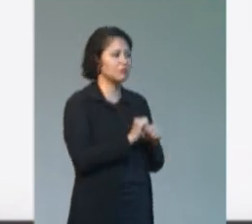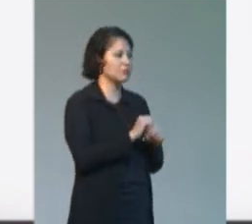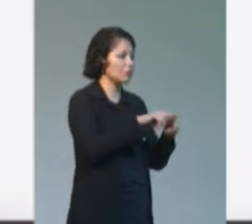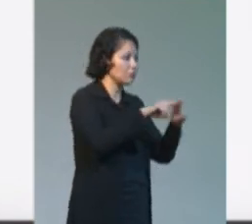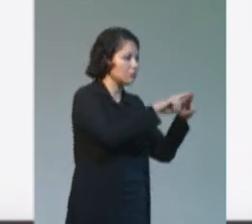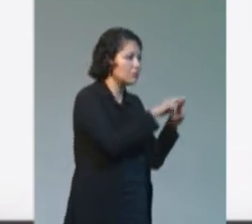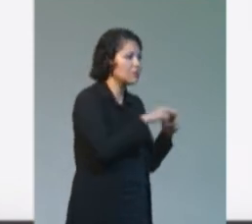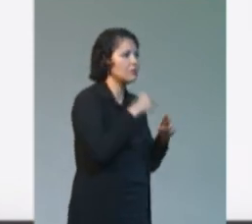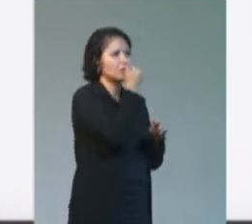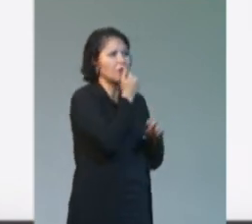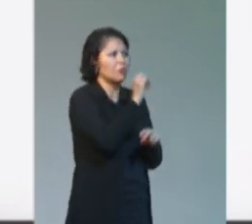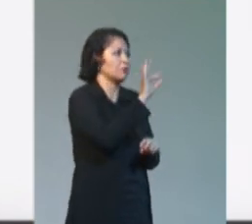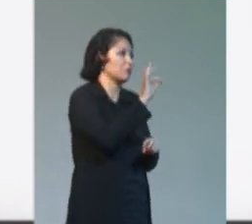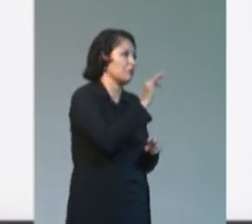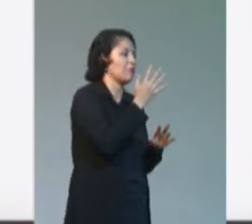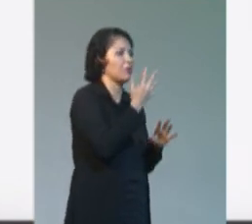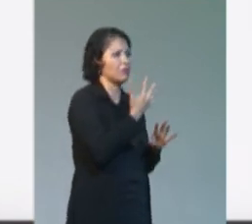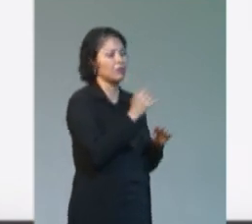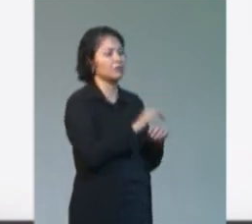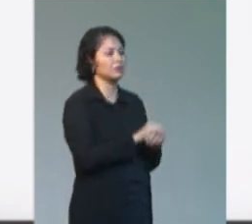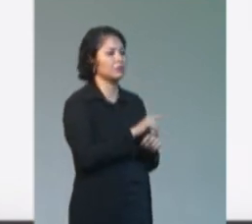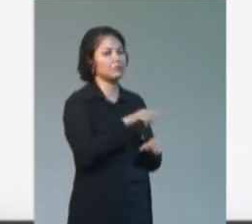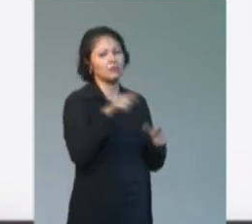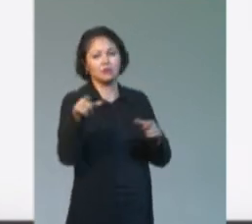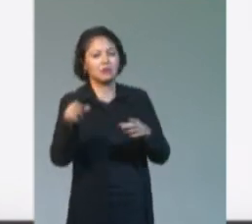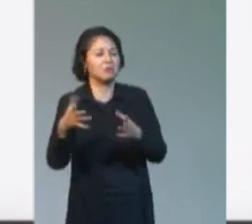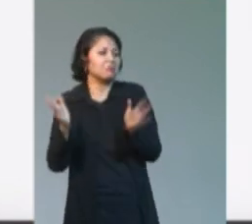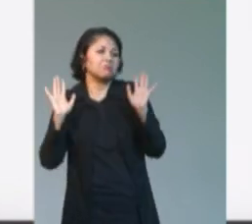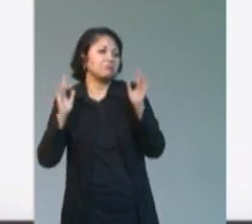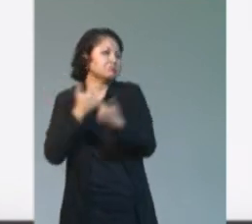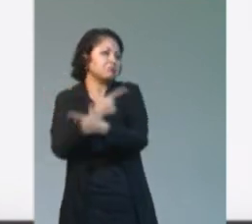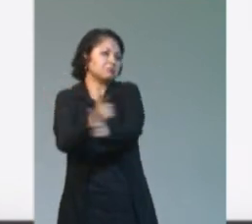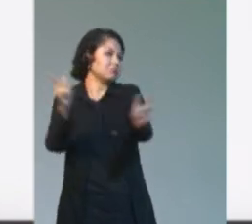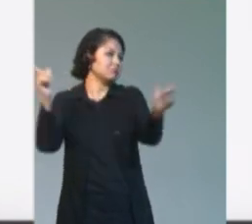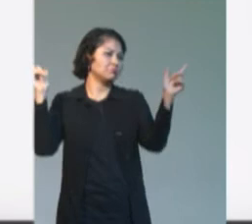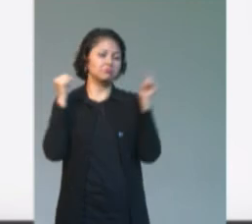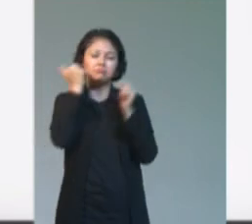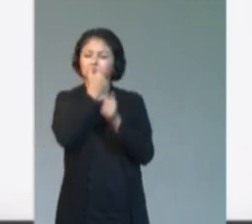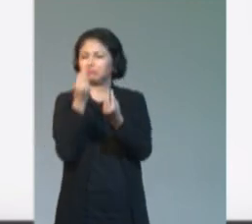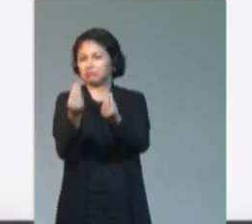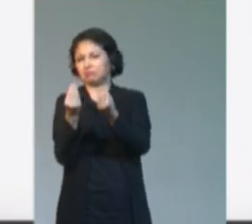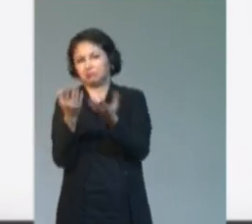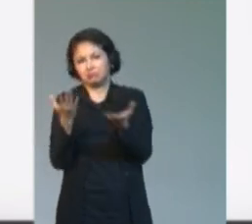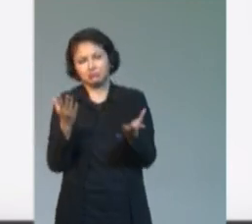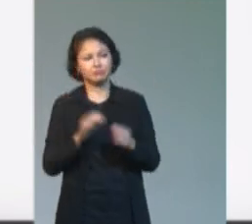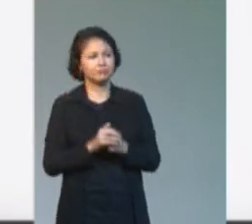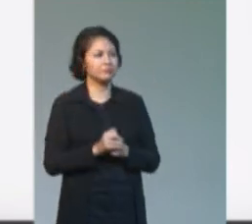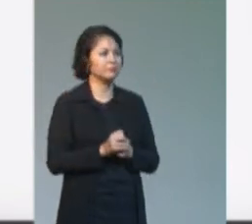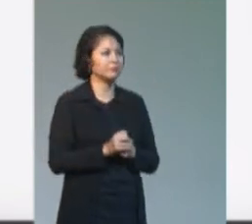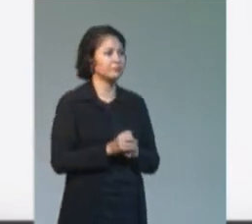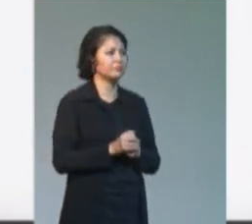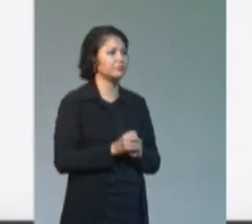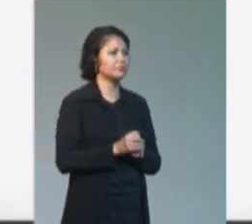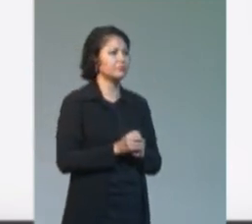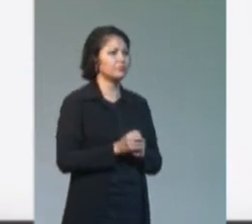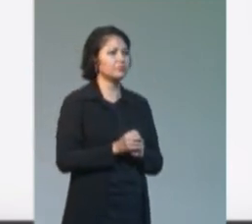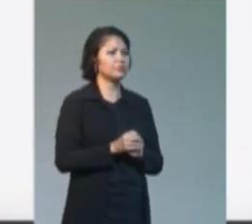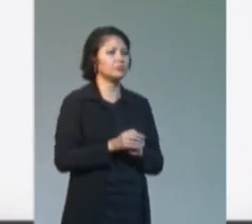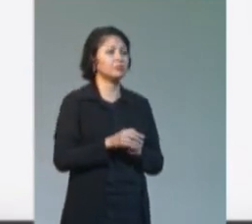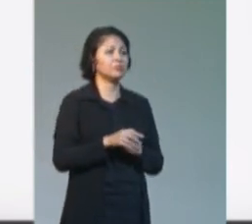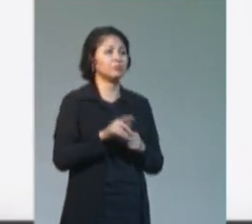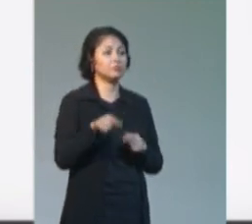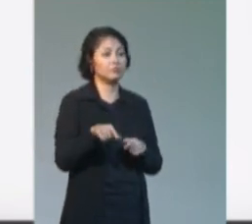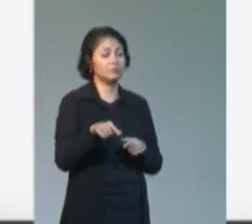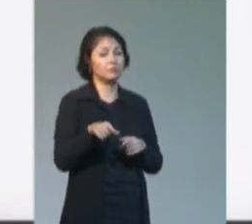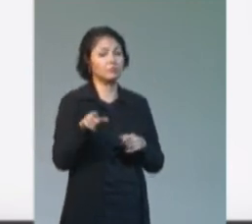200 y eso digamos nuestra de la cuestión y por sintetizar esos obstáculos pues yo diría que uno vendría por la falta de